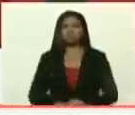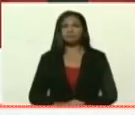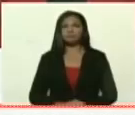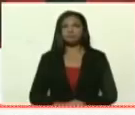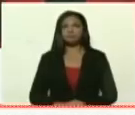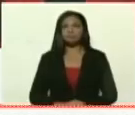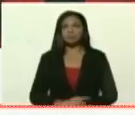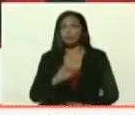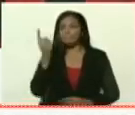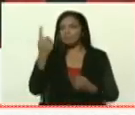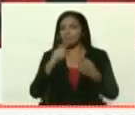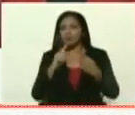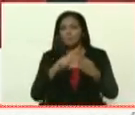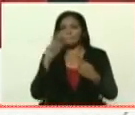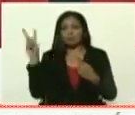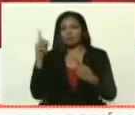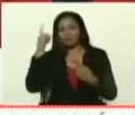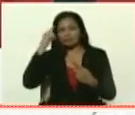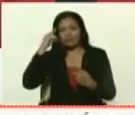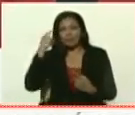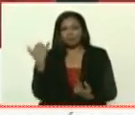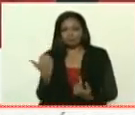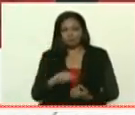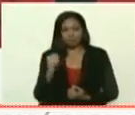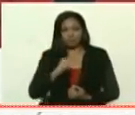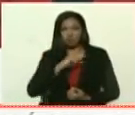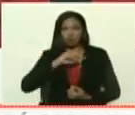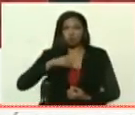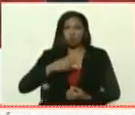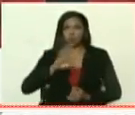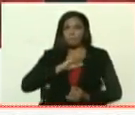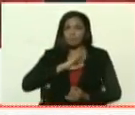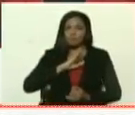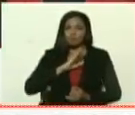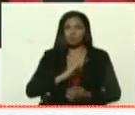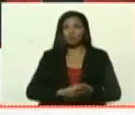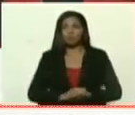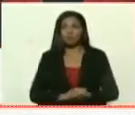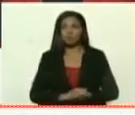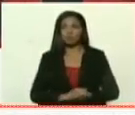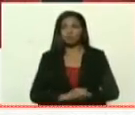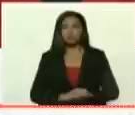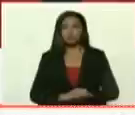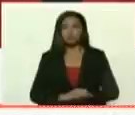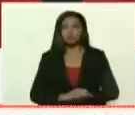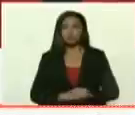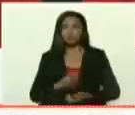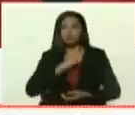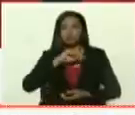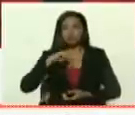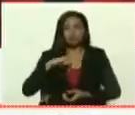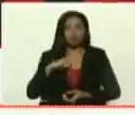En primer lugar, Venezuela debe saber que nosotros hemos sido tercos